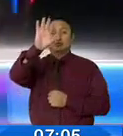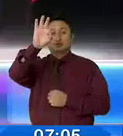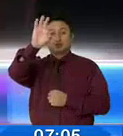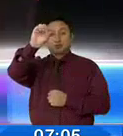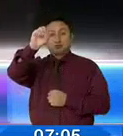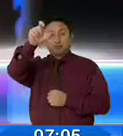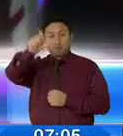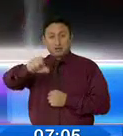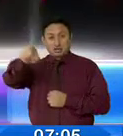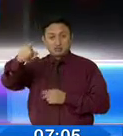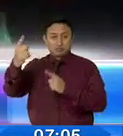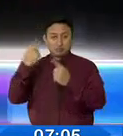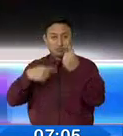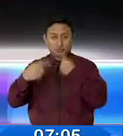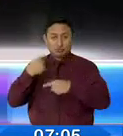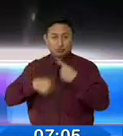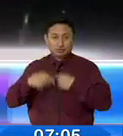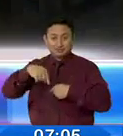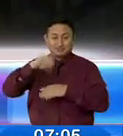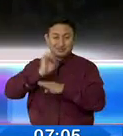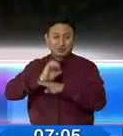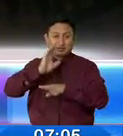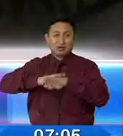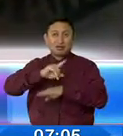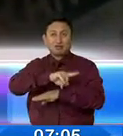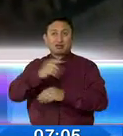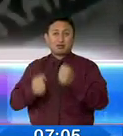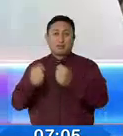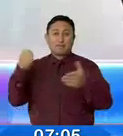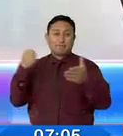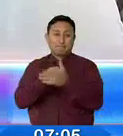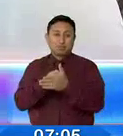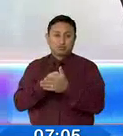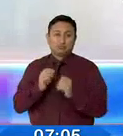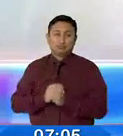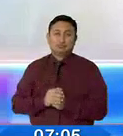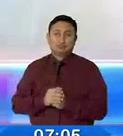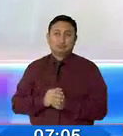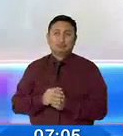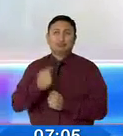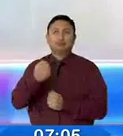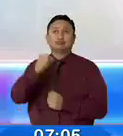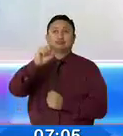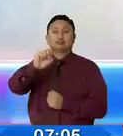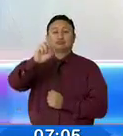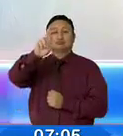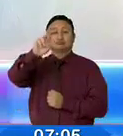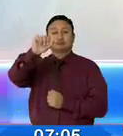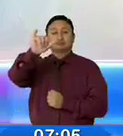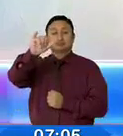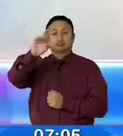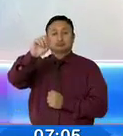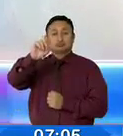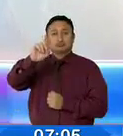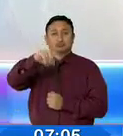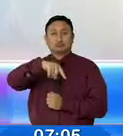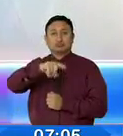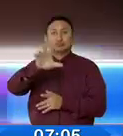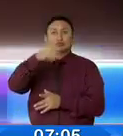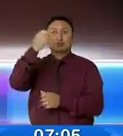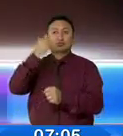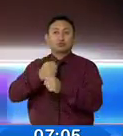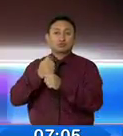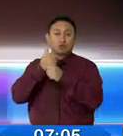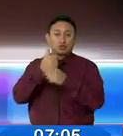12.890 los heridos que se registran en el Ecuador a causa de estos siniestros. A decir de Soraya Herrera, presidenta de CABAD, la Fundación de Ayuda a